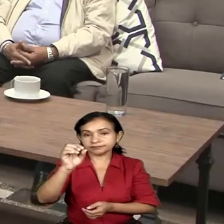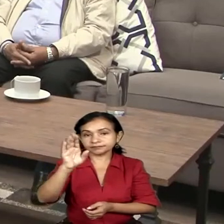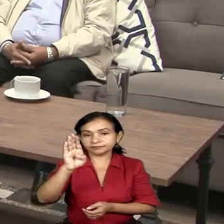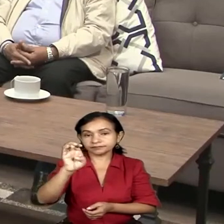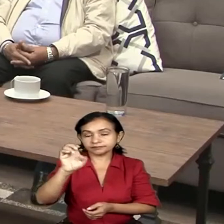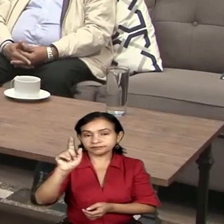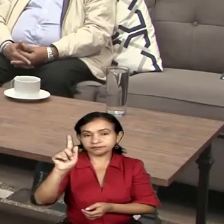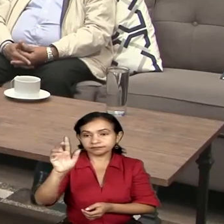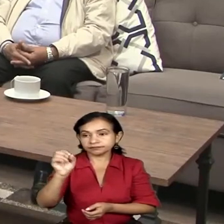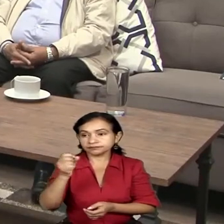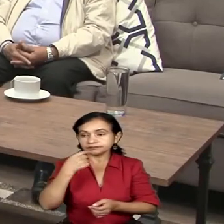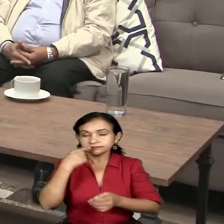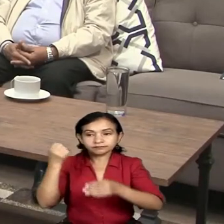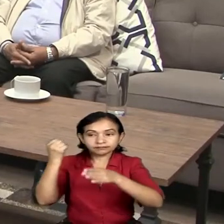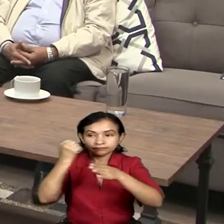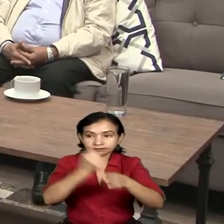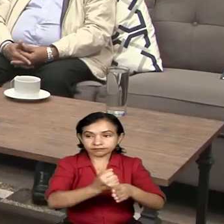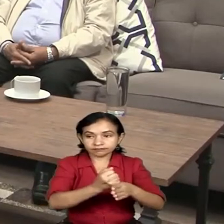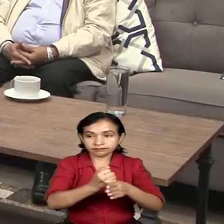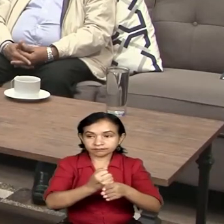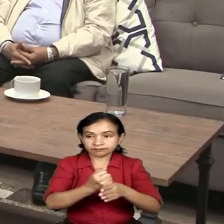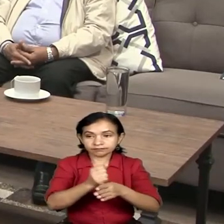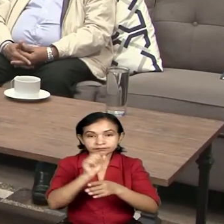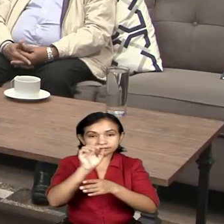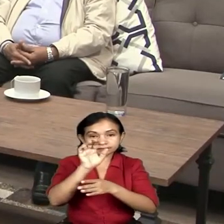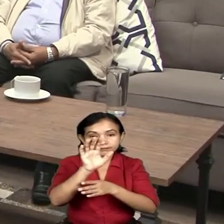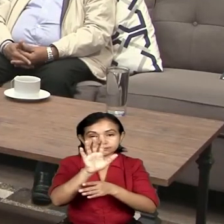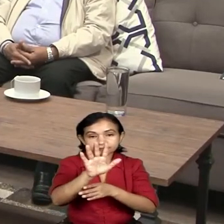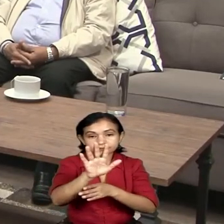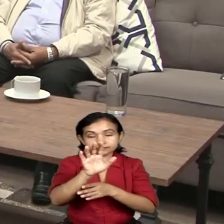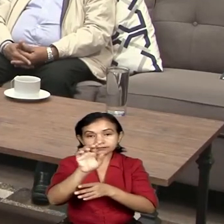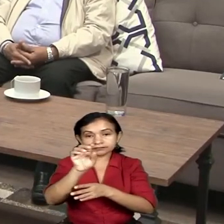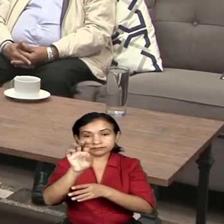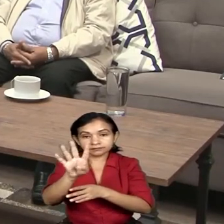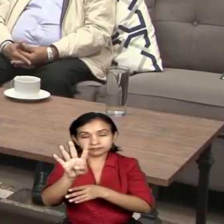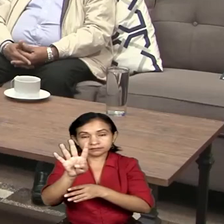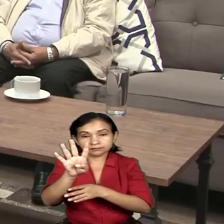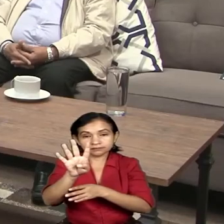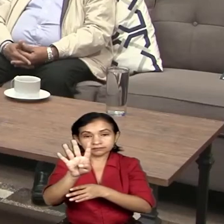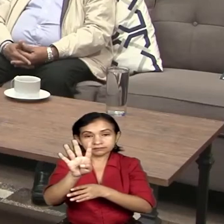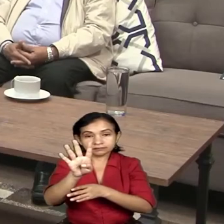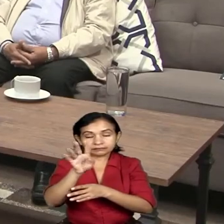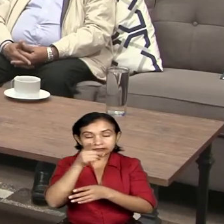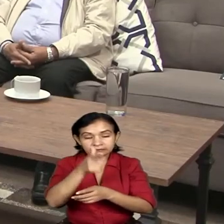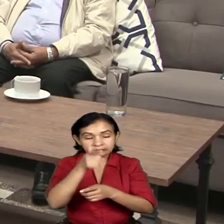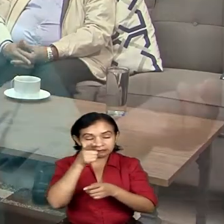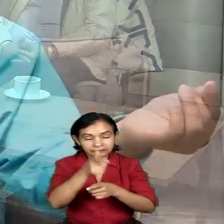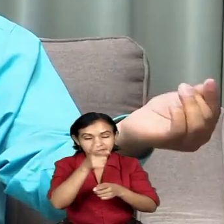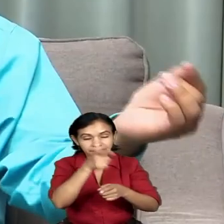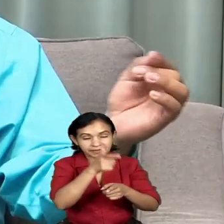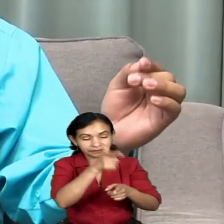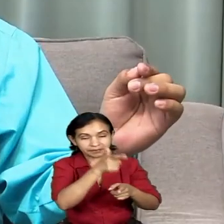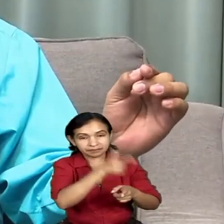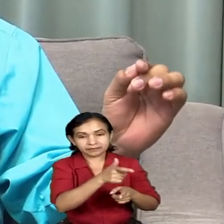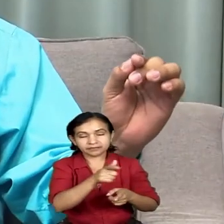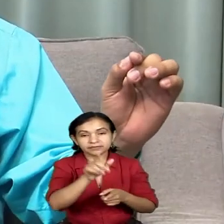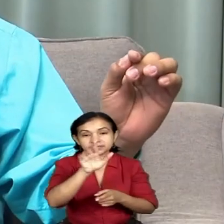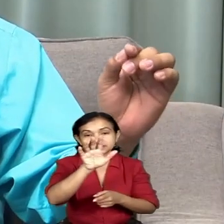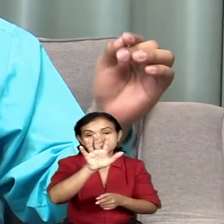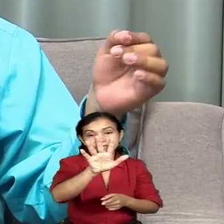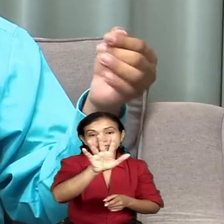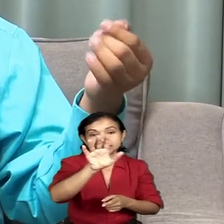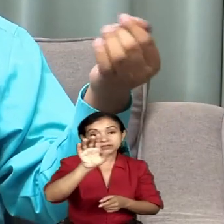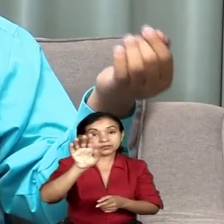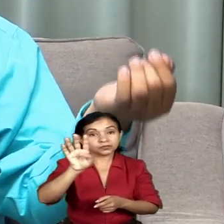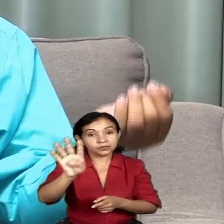en la misma. Es asesinado 54 disparos. 54 fueron contabilizados disparos. Por un médico. 54 disparos. Porque